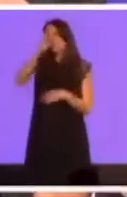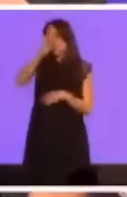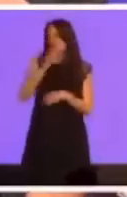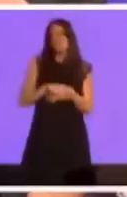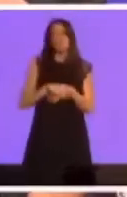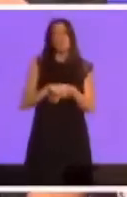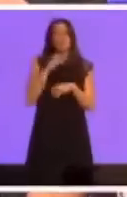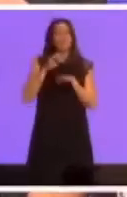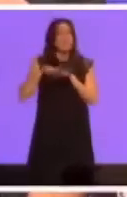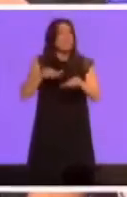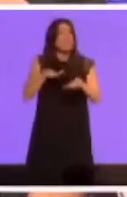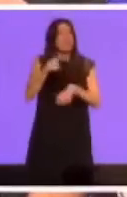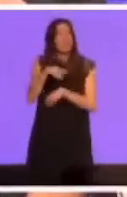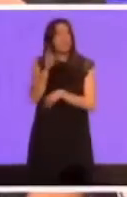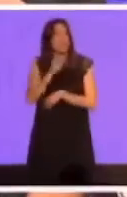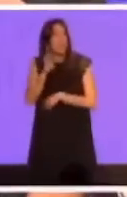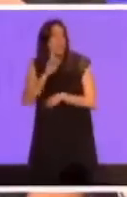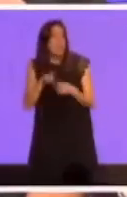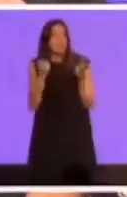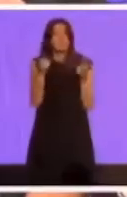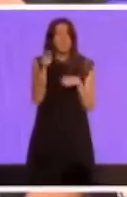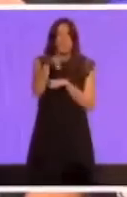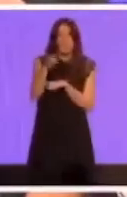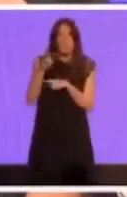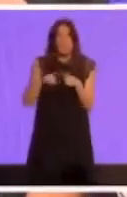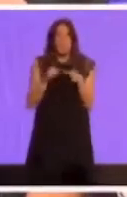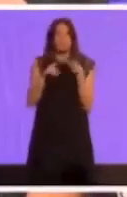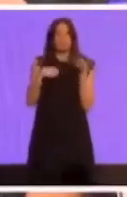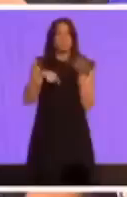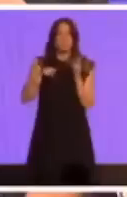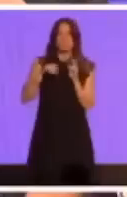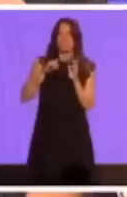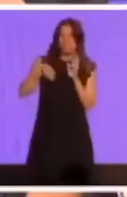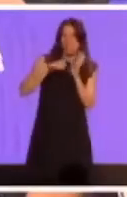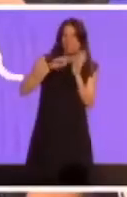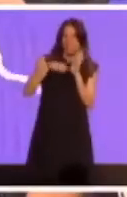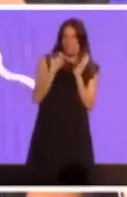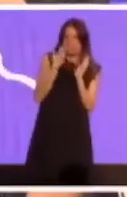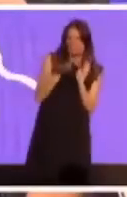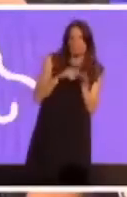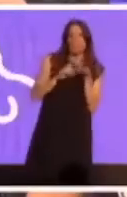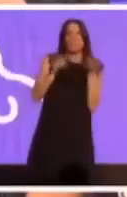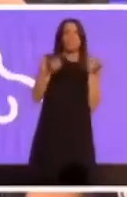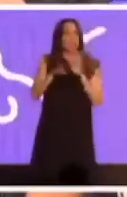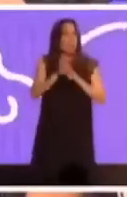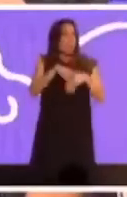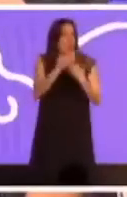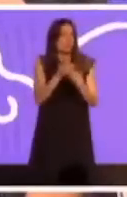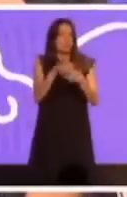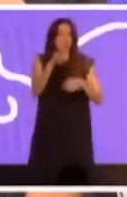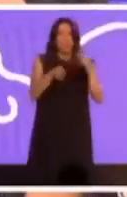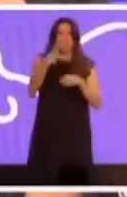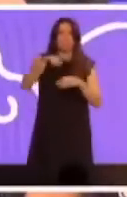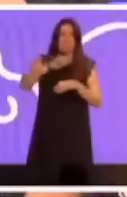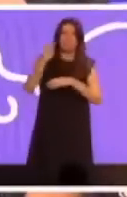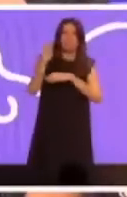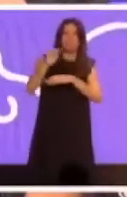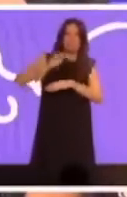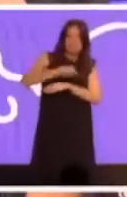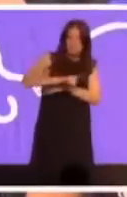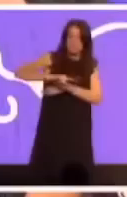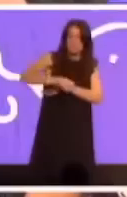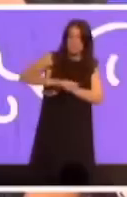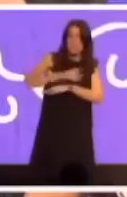los bulos las mentiras el laufer los procesos judiciales en los que nos meten durante años y que ocupan